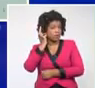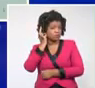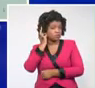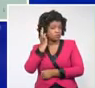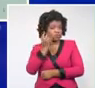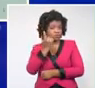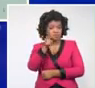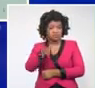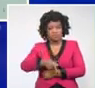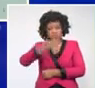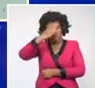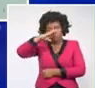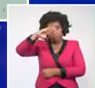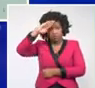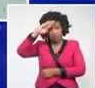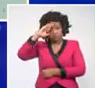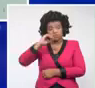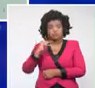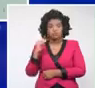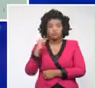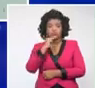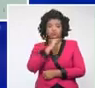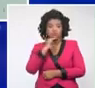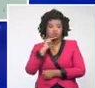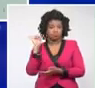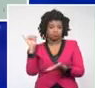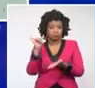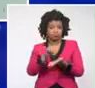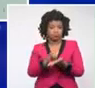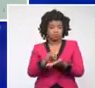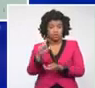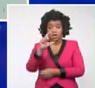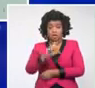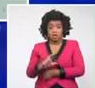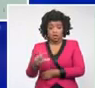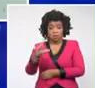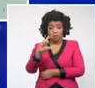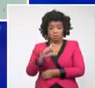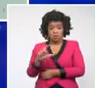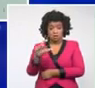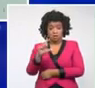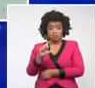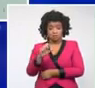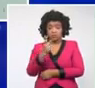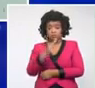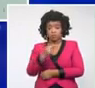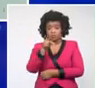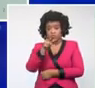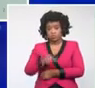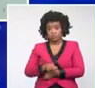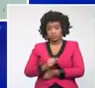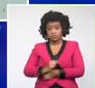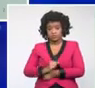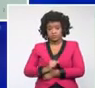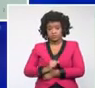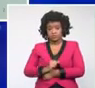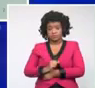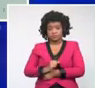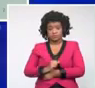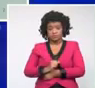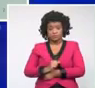cubano procedente de Rusia. En Camagüey se confirman 2 casos importados,